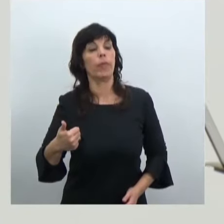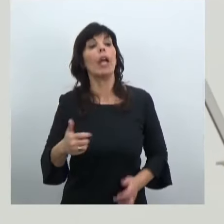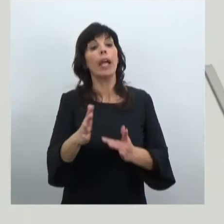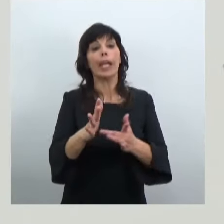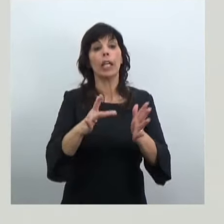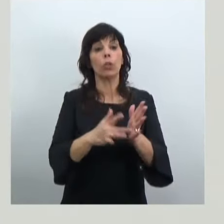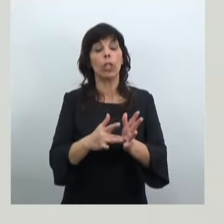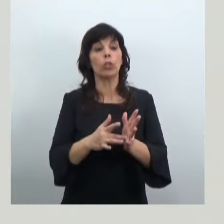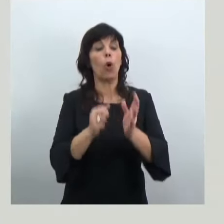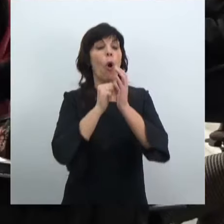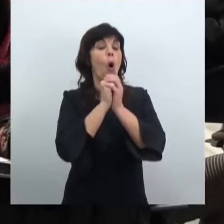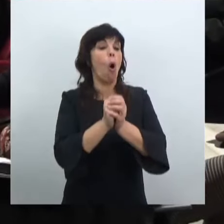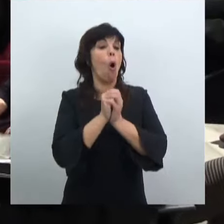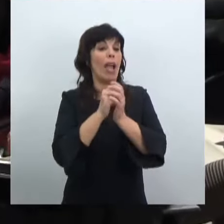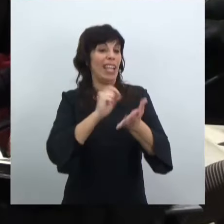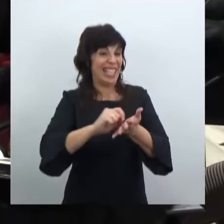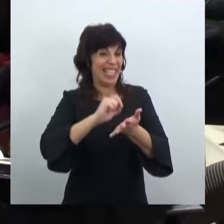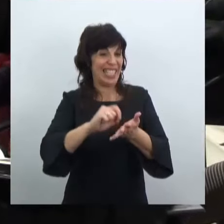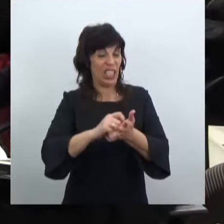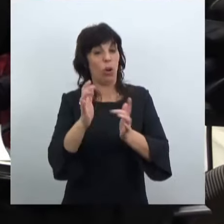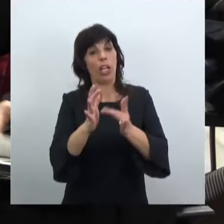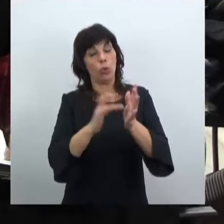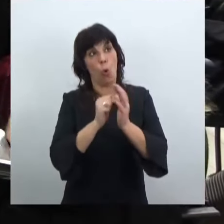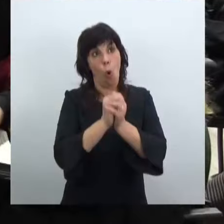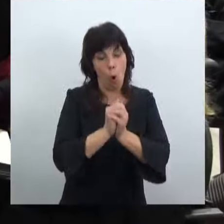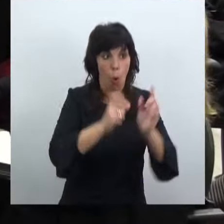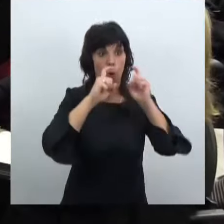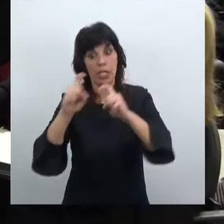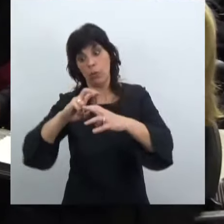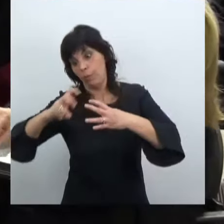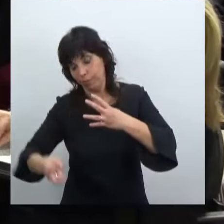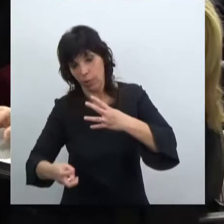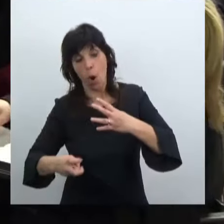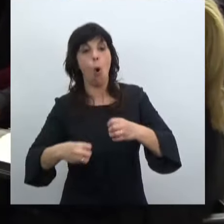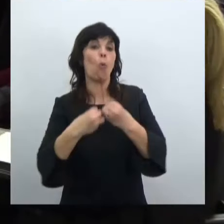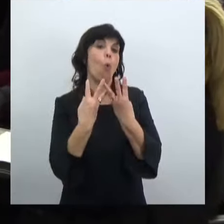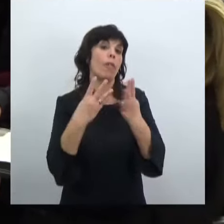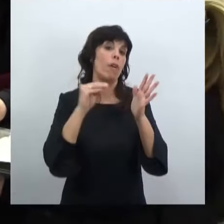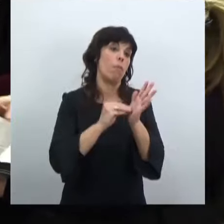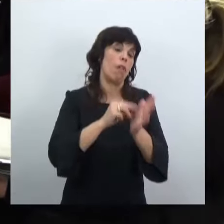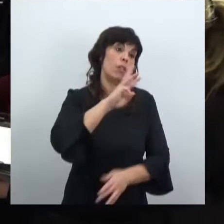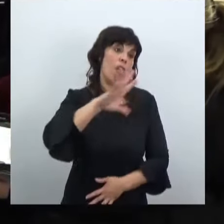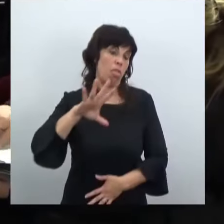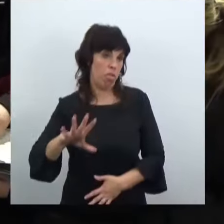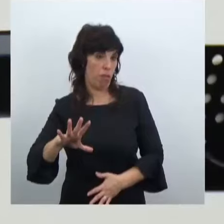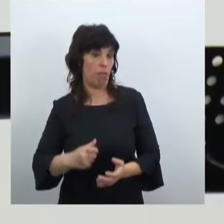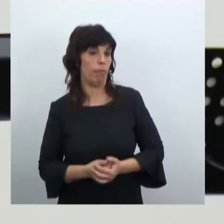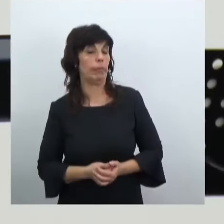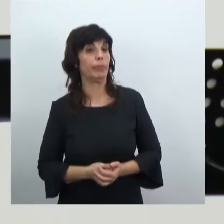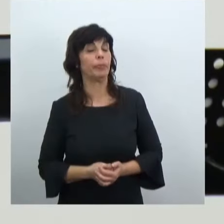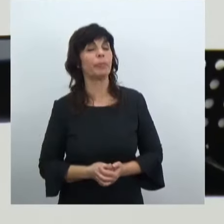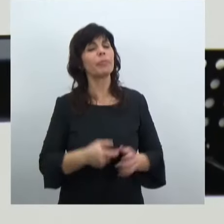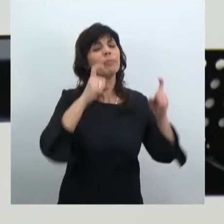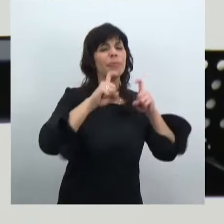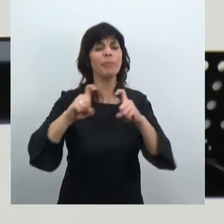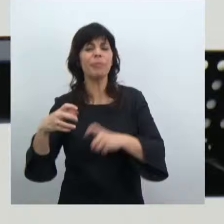veces, si tú lees en Marcos 11:24, Jesucristo nos enseñó sobre